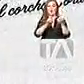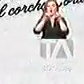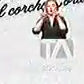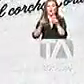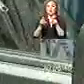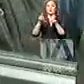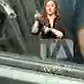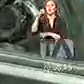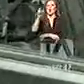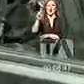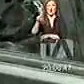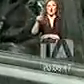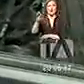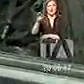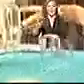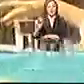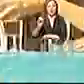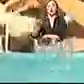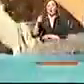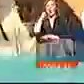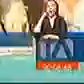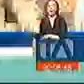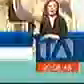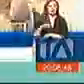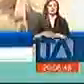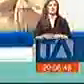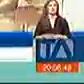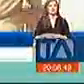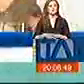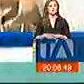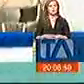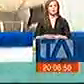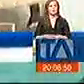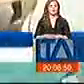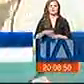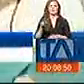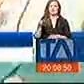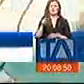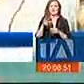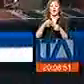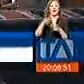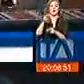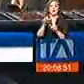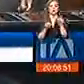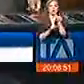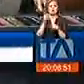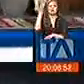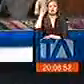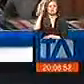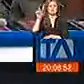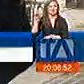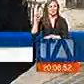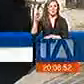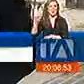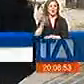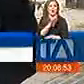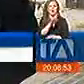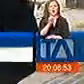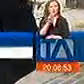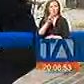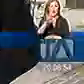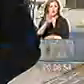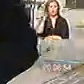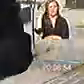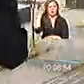Corcho Cordero. Pamela Martínez en su versión ha dicho que de todo esto conocían María de los Ángeles Duarte y Alexis Mera. No obstante,